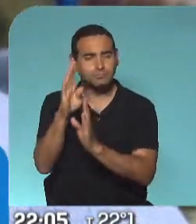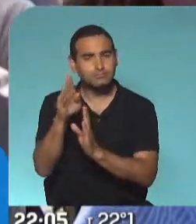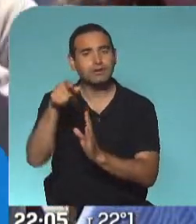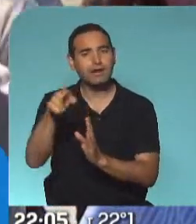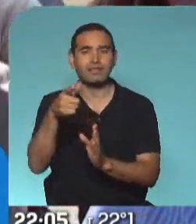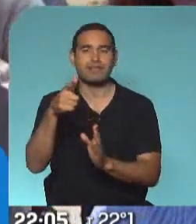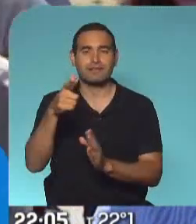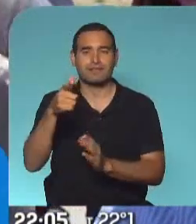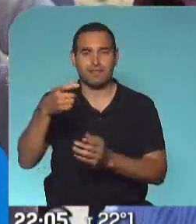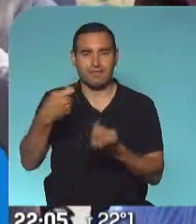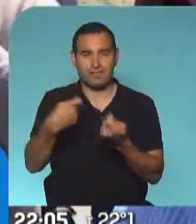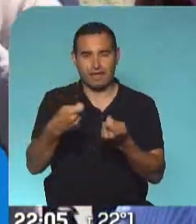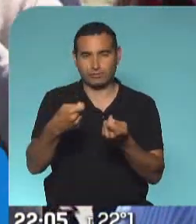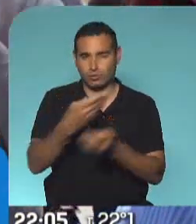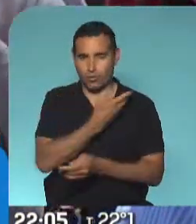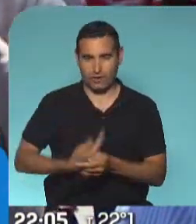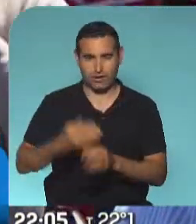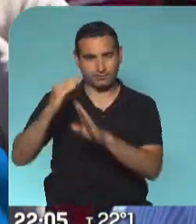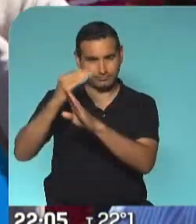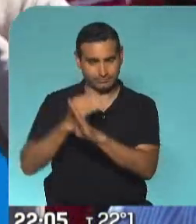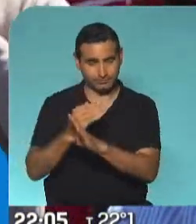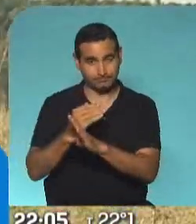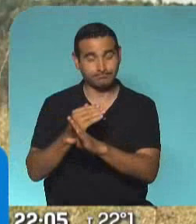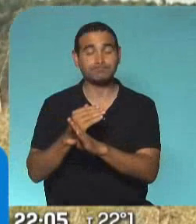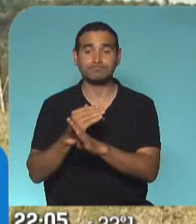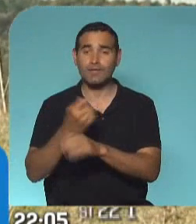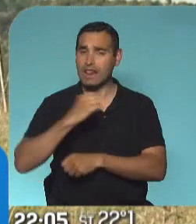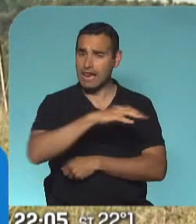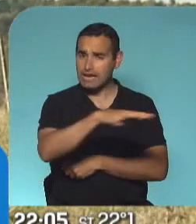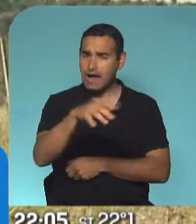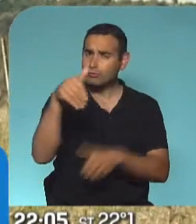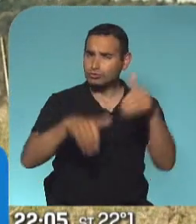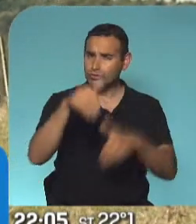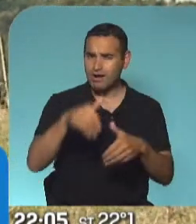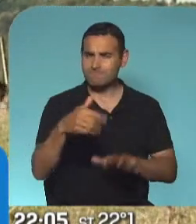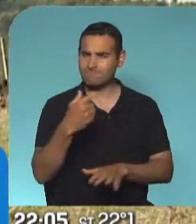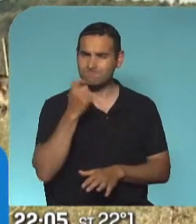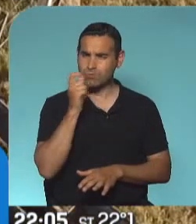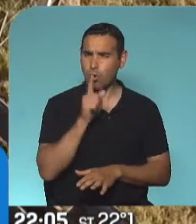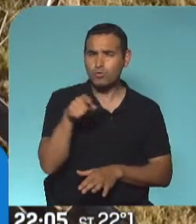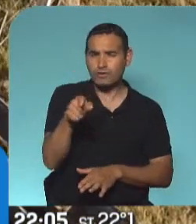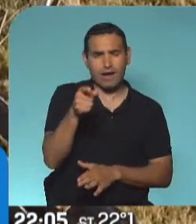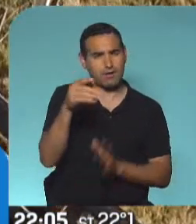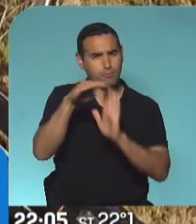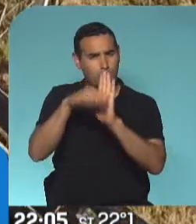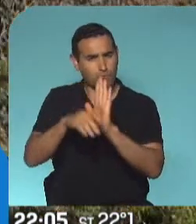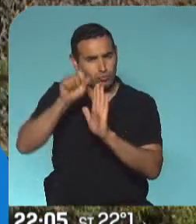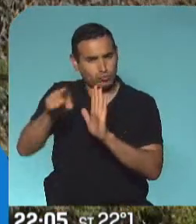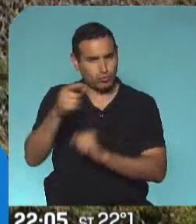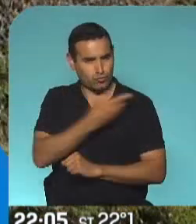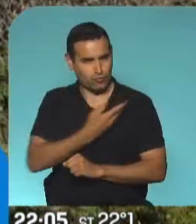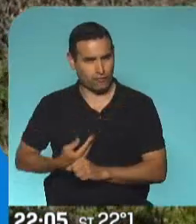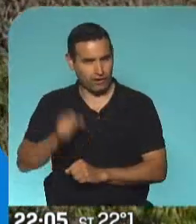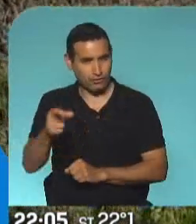disminución del déficit fiscal. El perfil del electorado del campo no simpatiza con la agenda de derechos aprobada por el progresismo